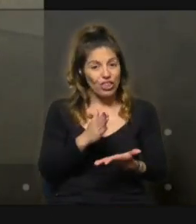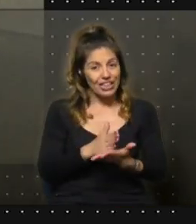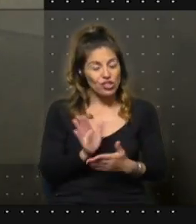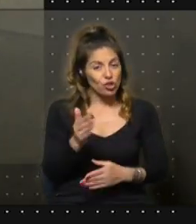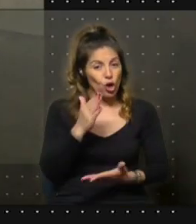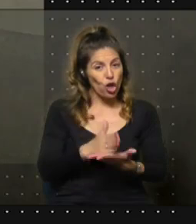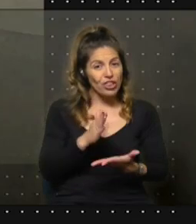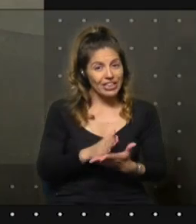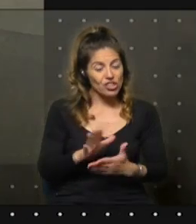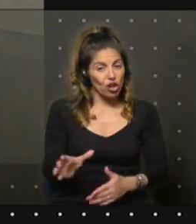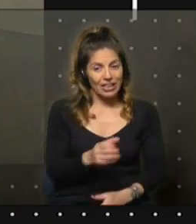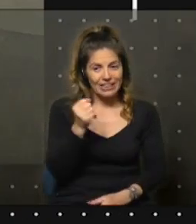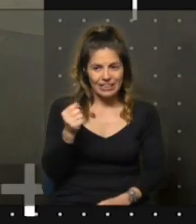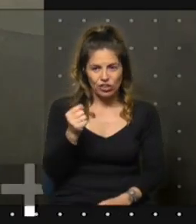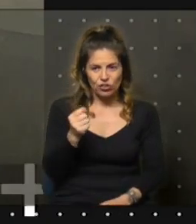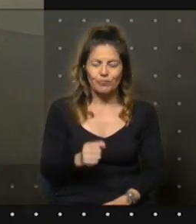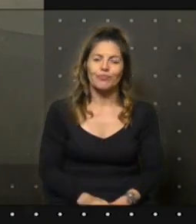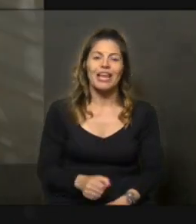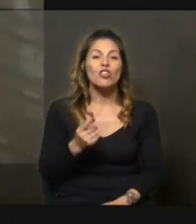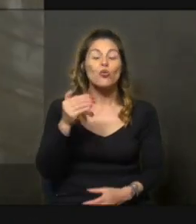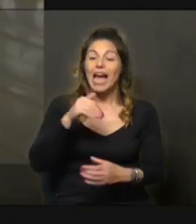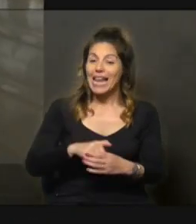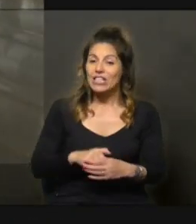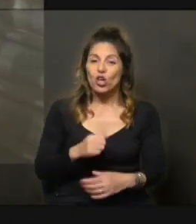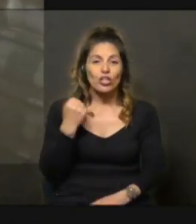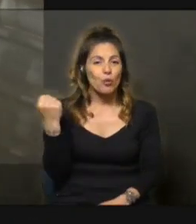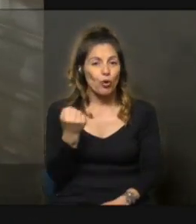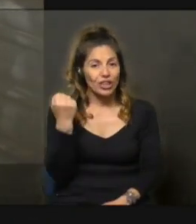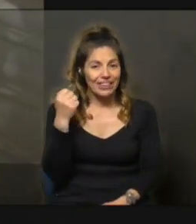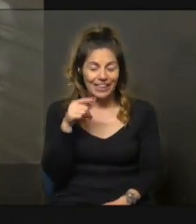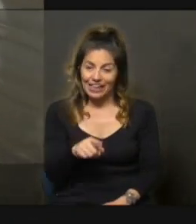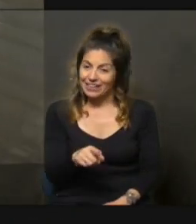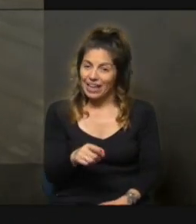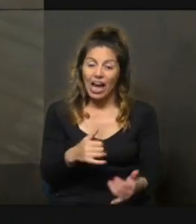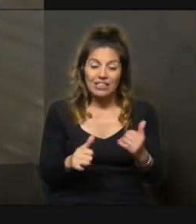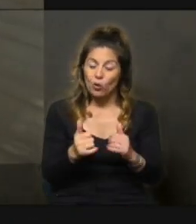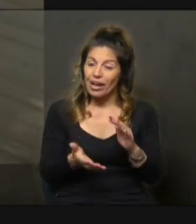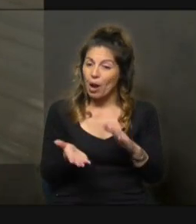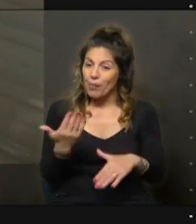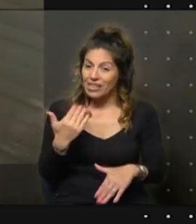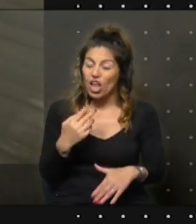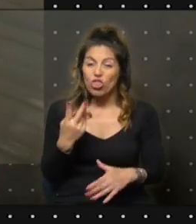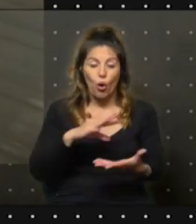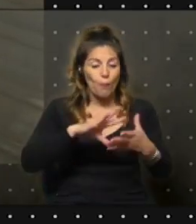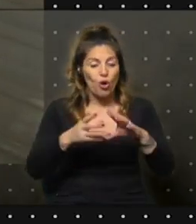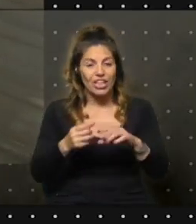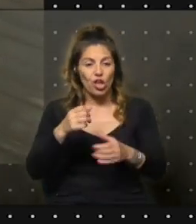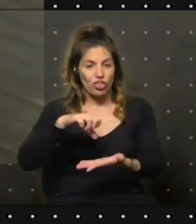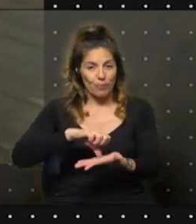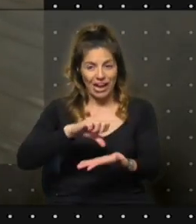los derechos adquiridos es una elección crucial esta se juega mucho más se juegan dos modelos de